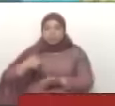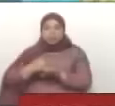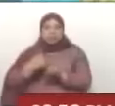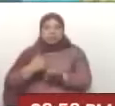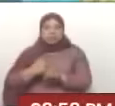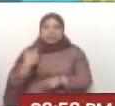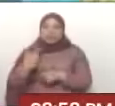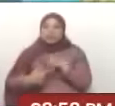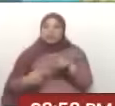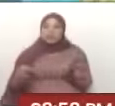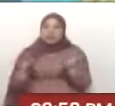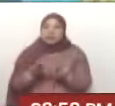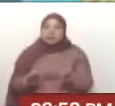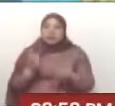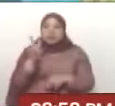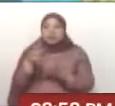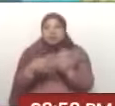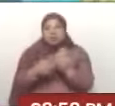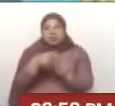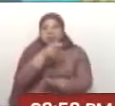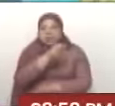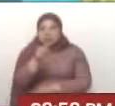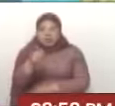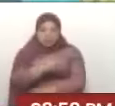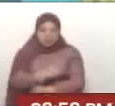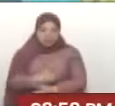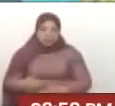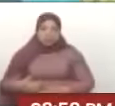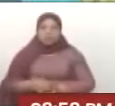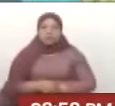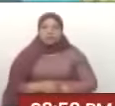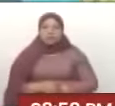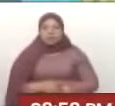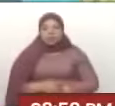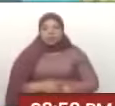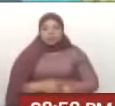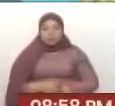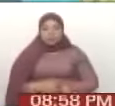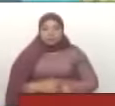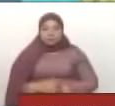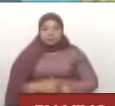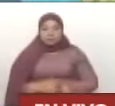De aquí al 2500, ese es nuestro método, que tenemos que perfeccionar.